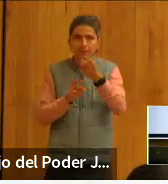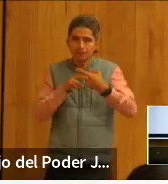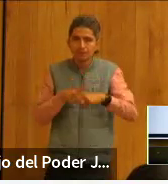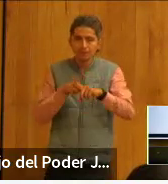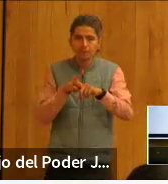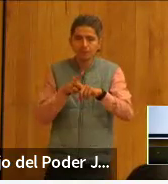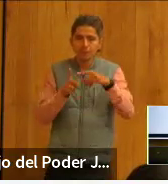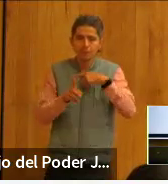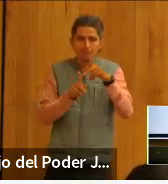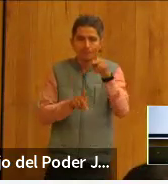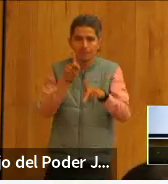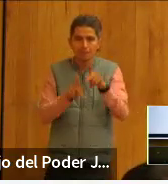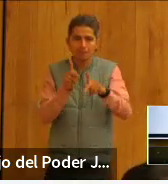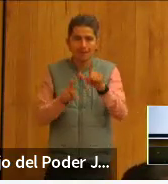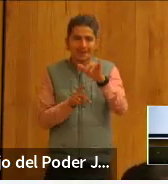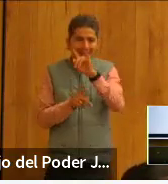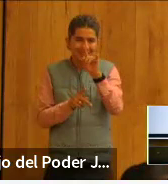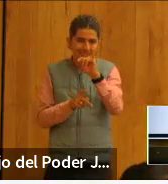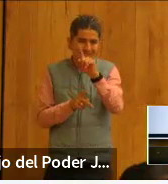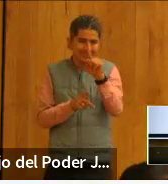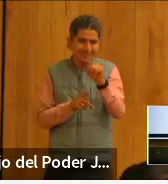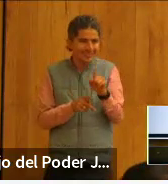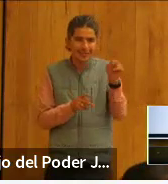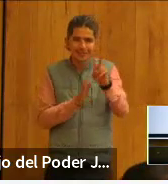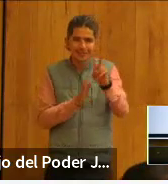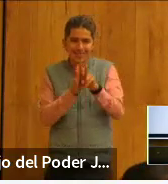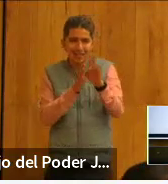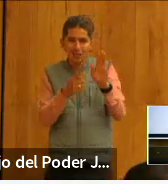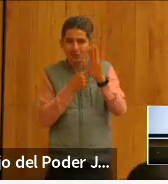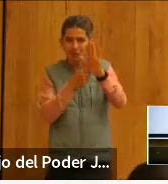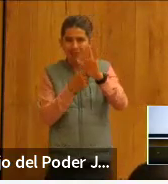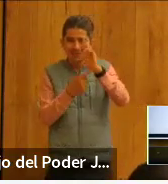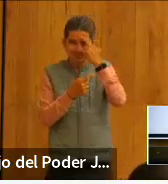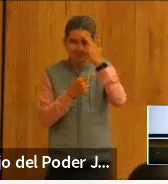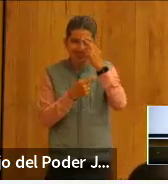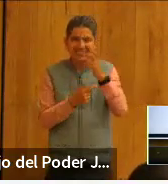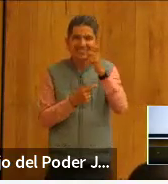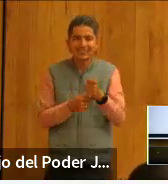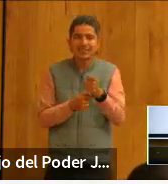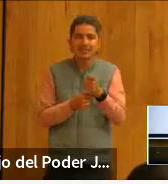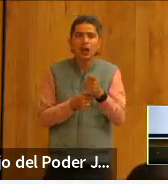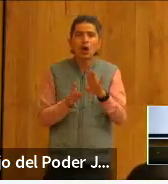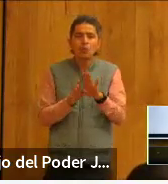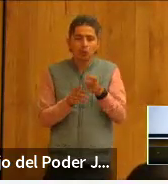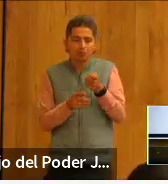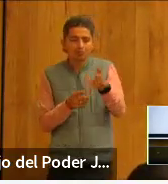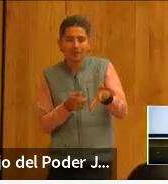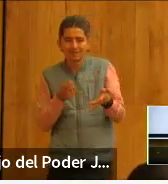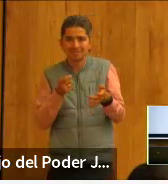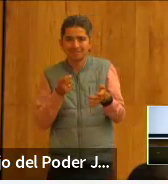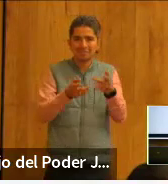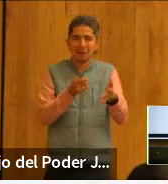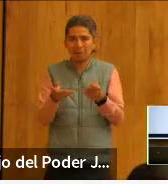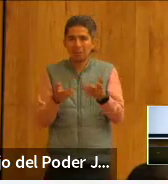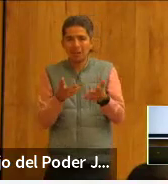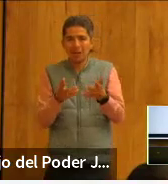esta plática, Liz nos puso un video donde decía que los estereotipos se generan, se establecen